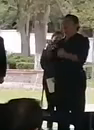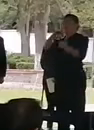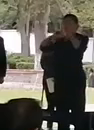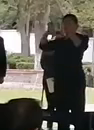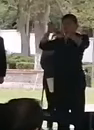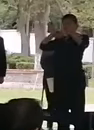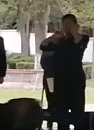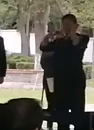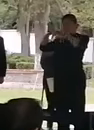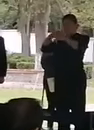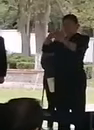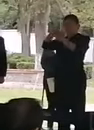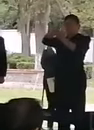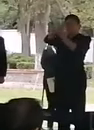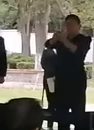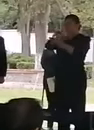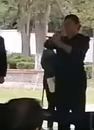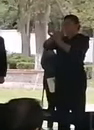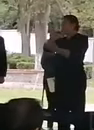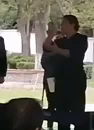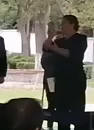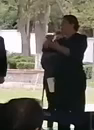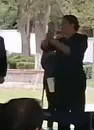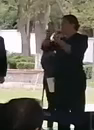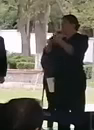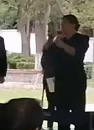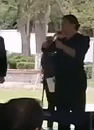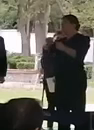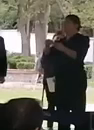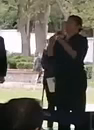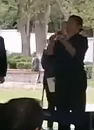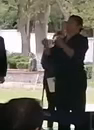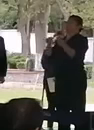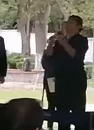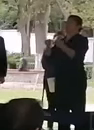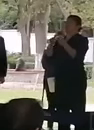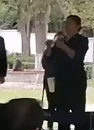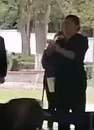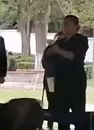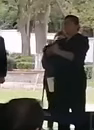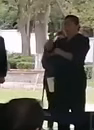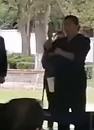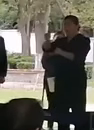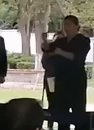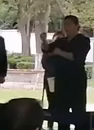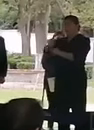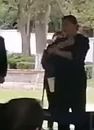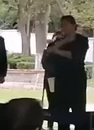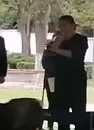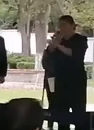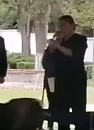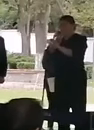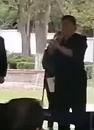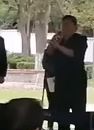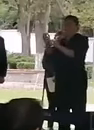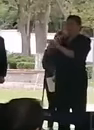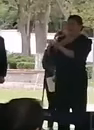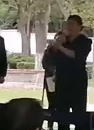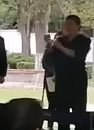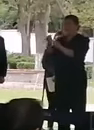lugares ahí en otras partes de México, donde sí está la violencia. Lo vimos ayer en Ciudad